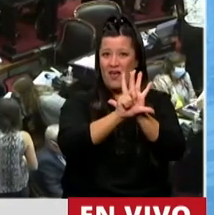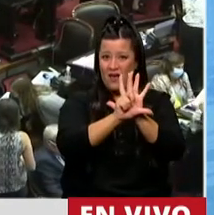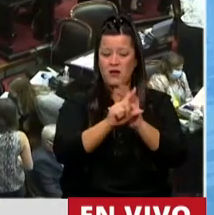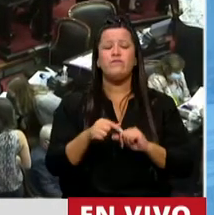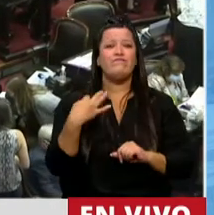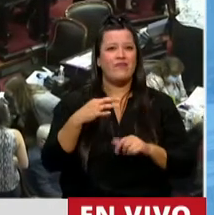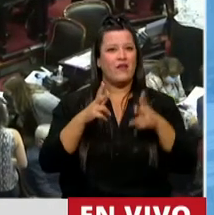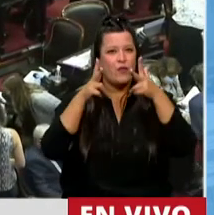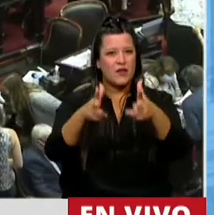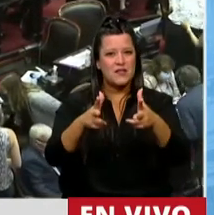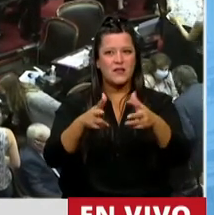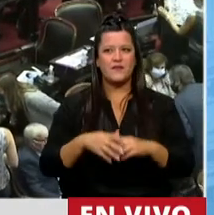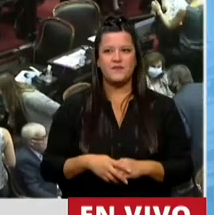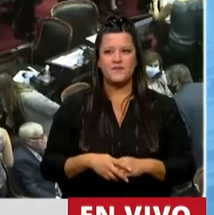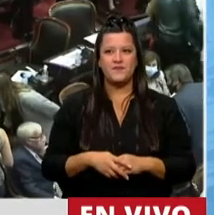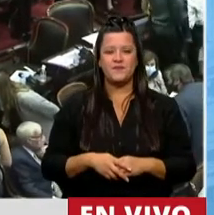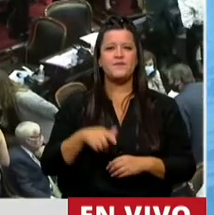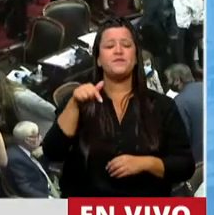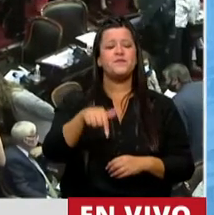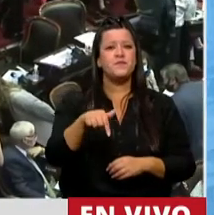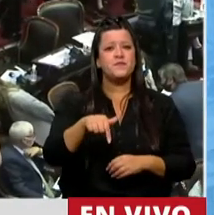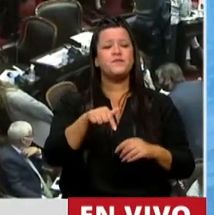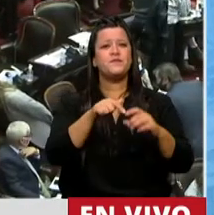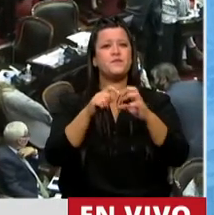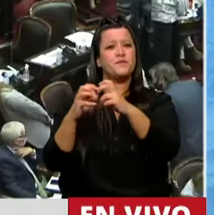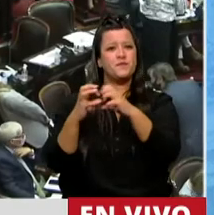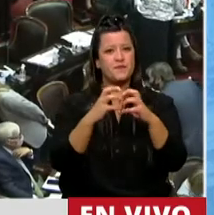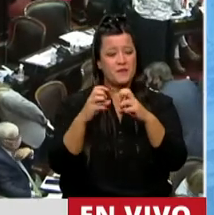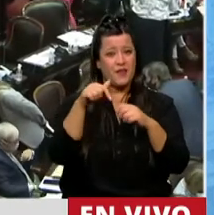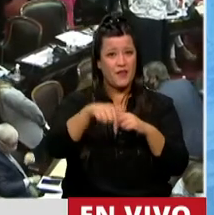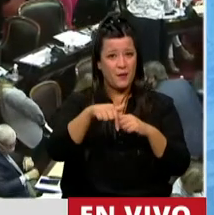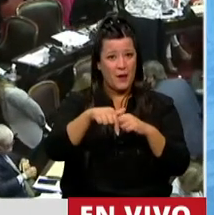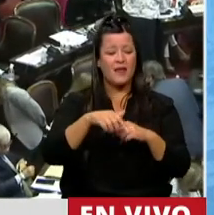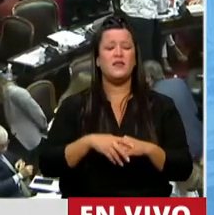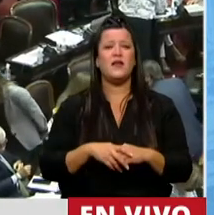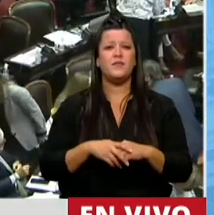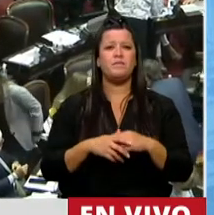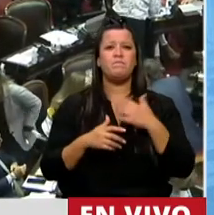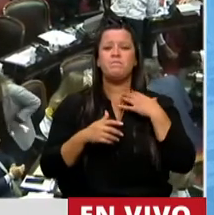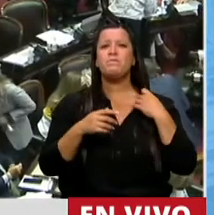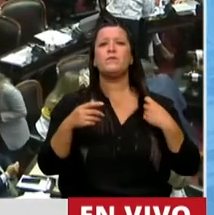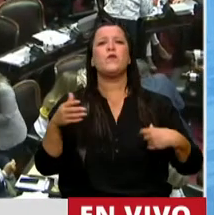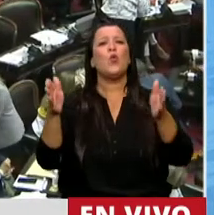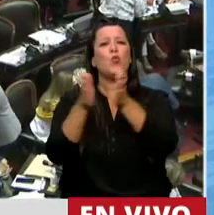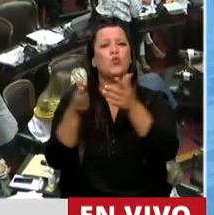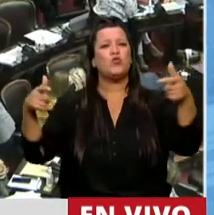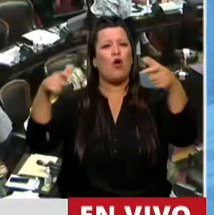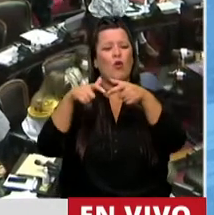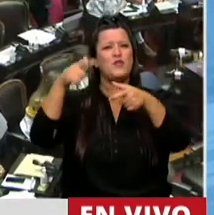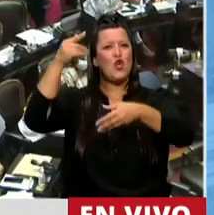debo decir que en el tratamiento que tuvimos en conjunto con la Comisión de